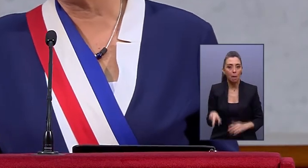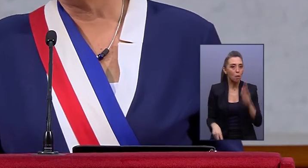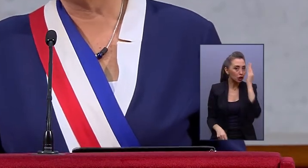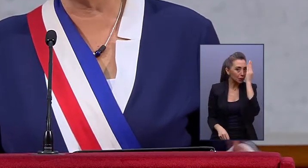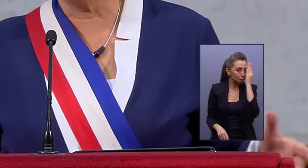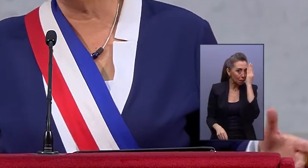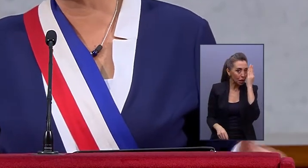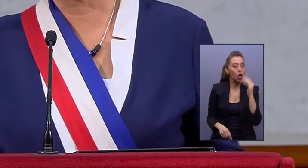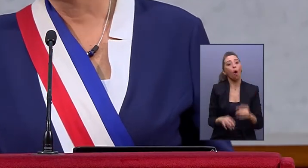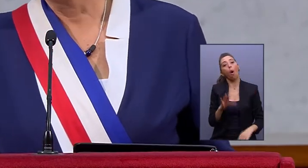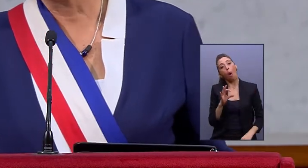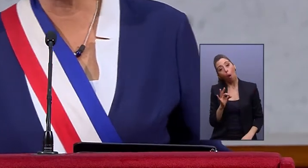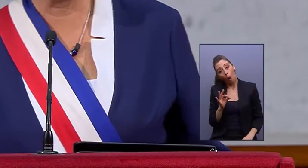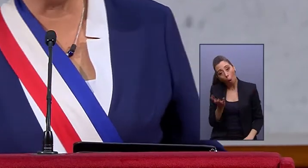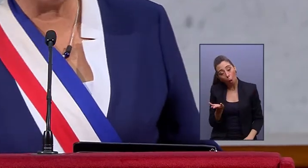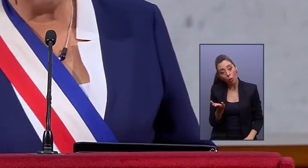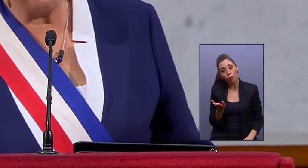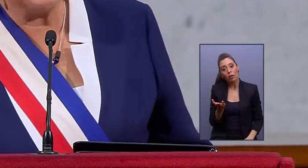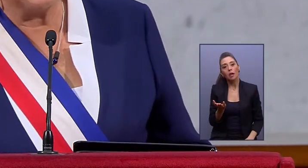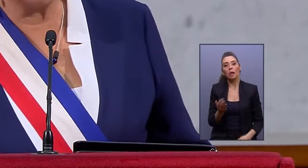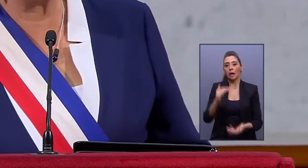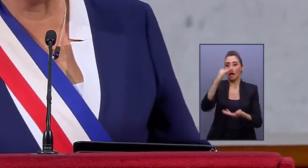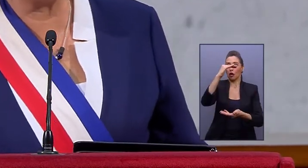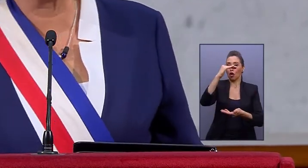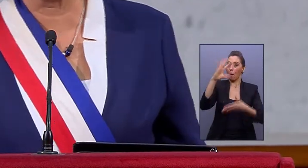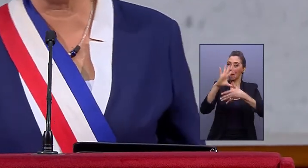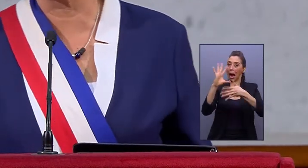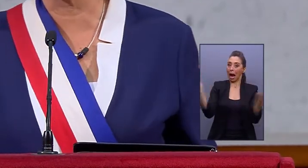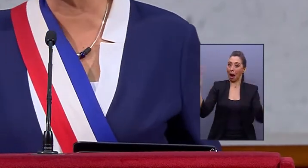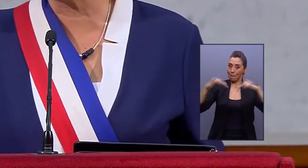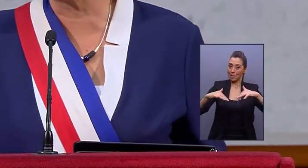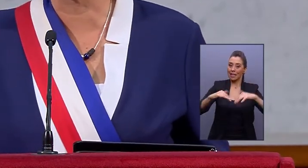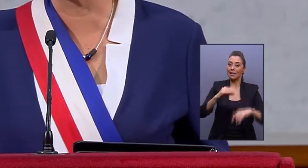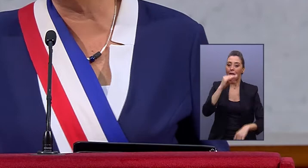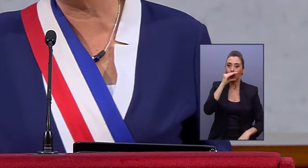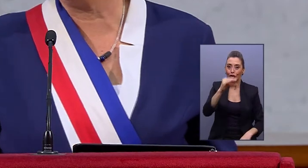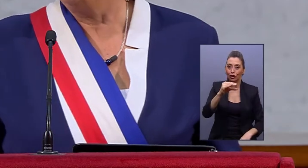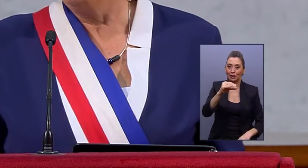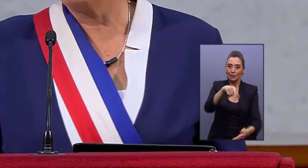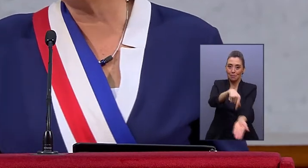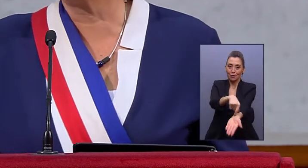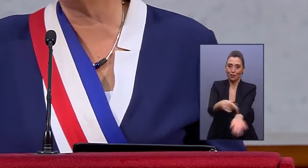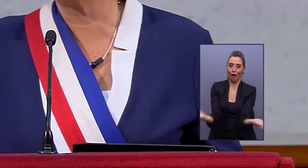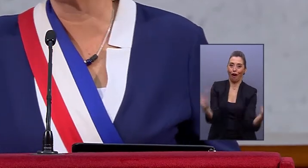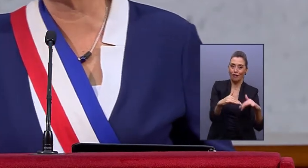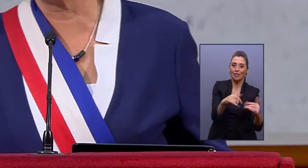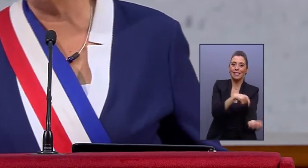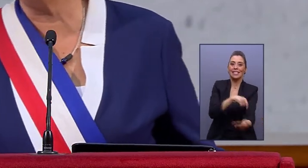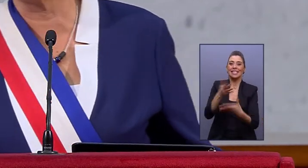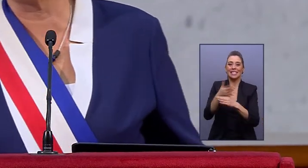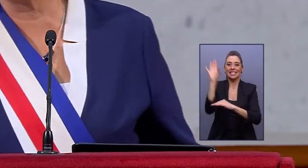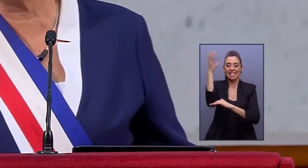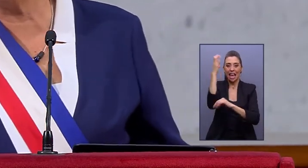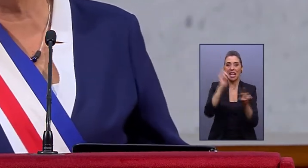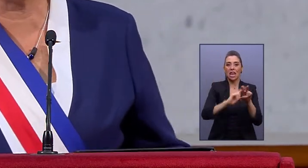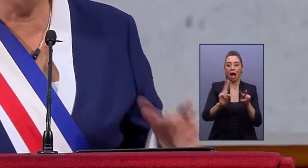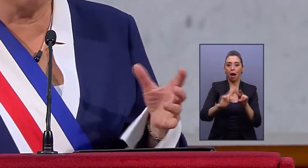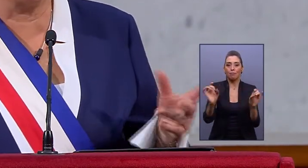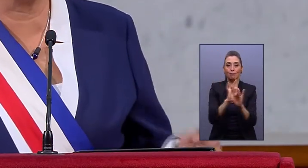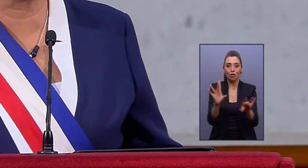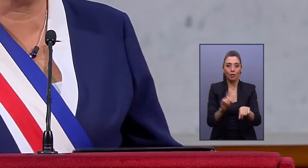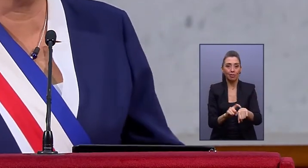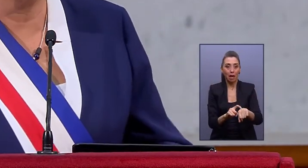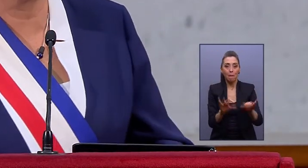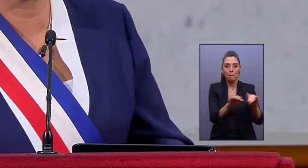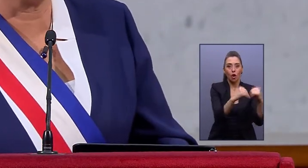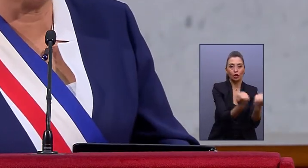Espejo. O con una Copa América que aseguró su sede en Concepción y La Serena gracias al acondicionamiento y a tiempo